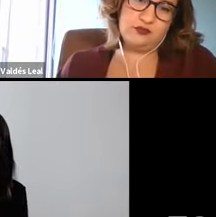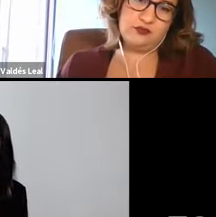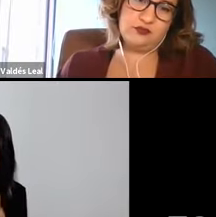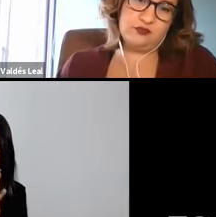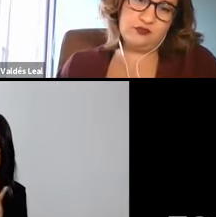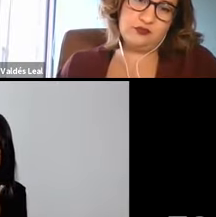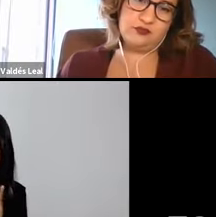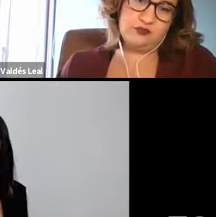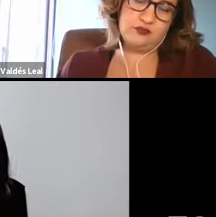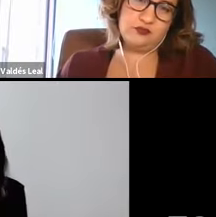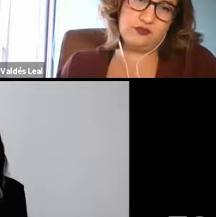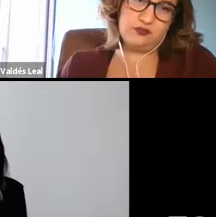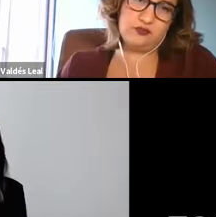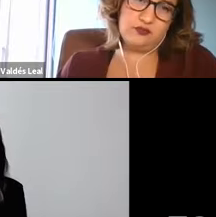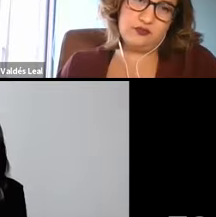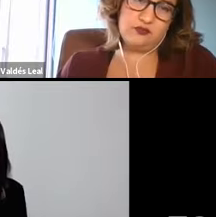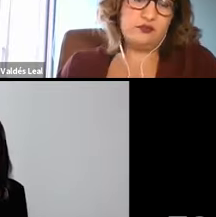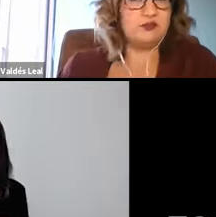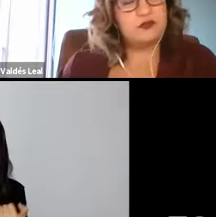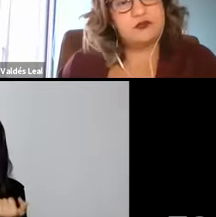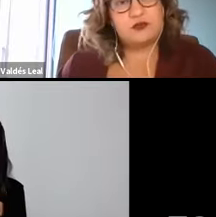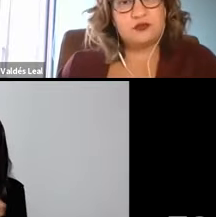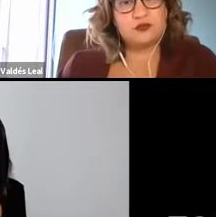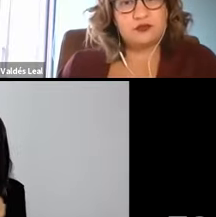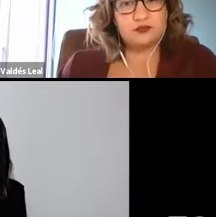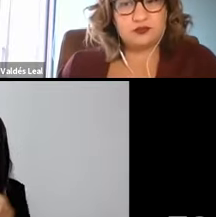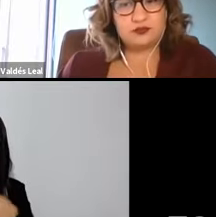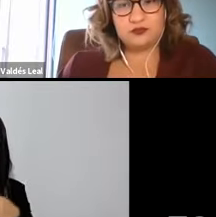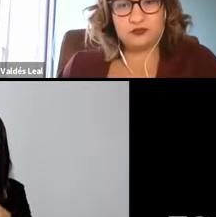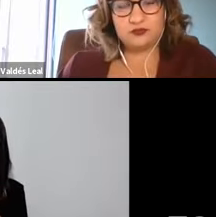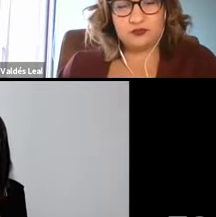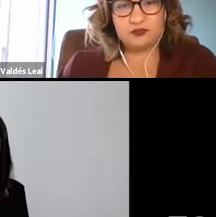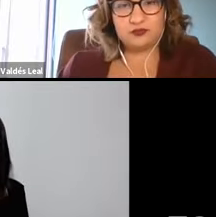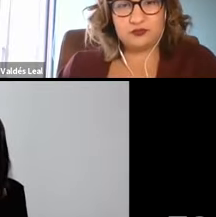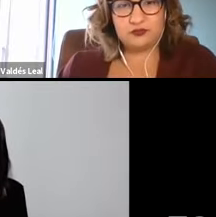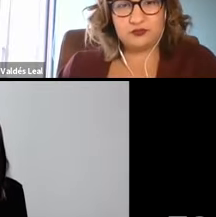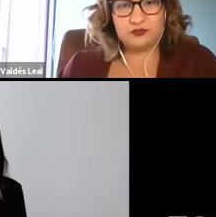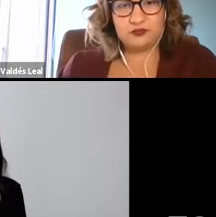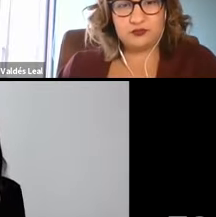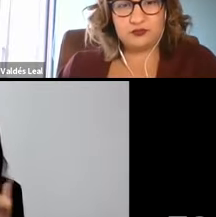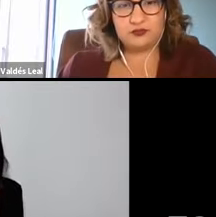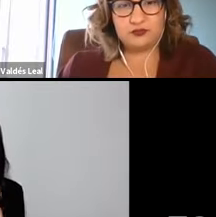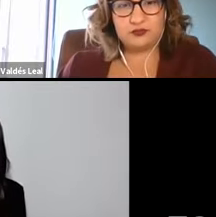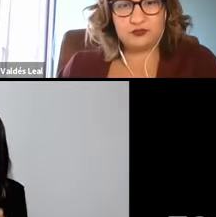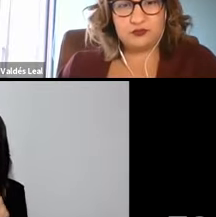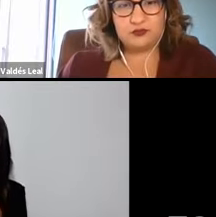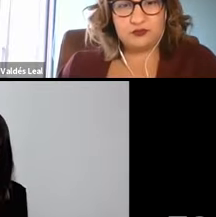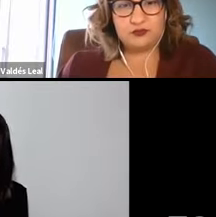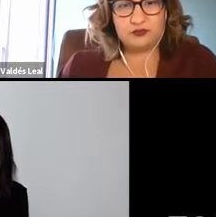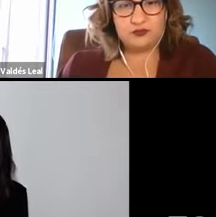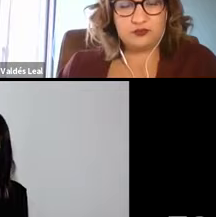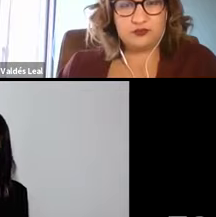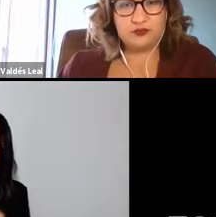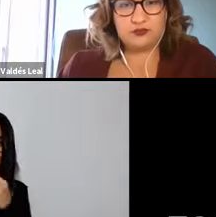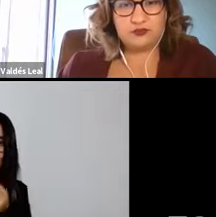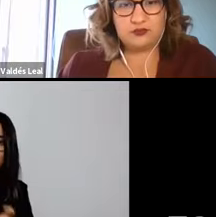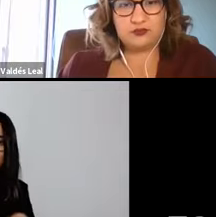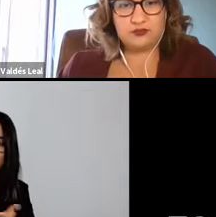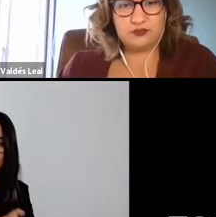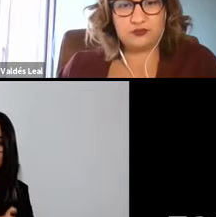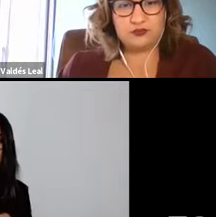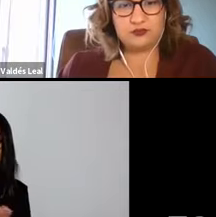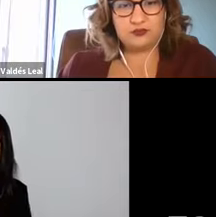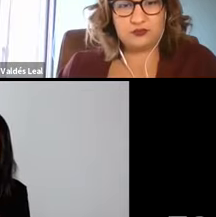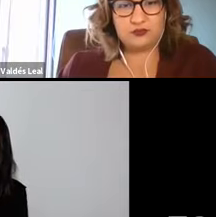acompañan por la plataforma de Zoom, les pediría que planteen sus preguntas para las ponentes a través del